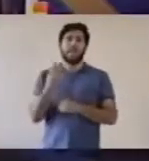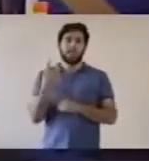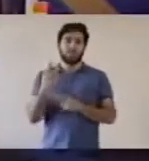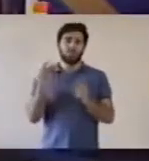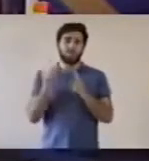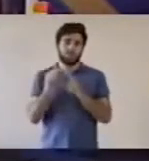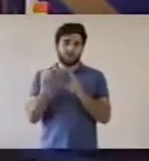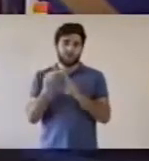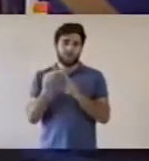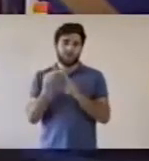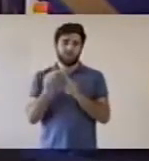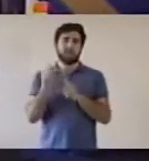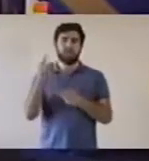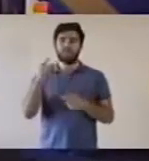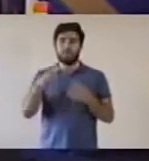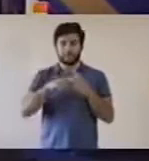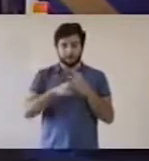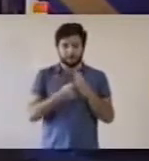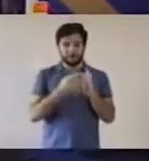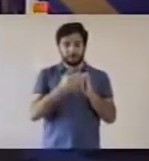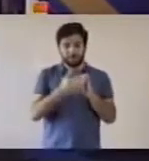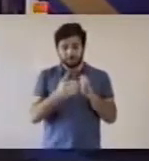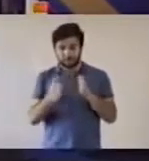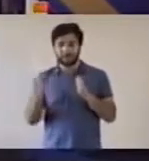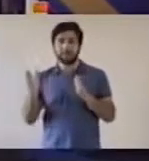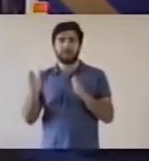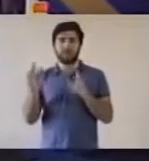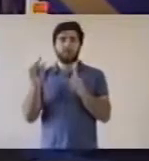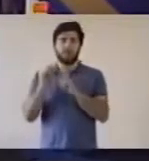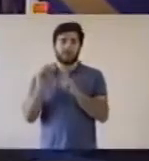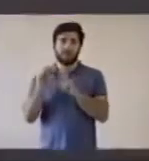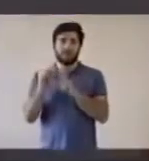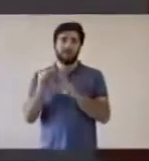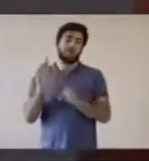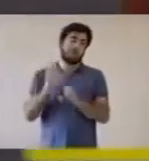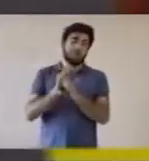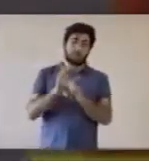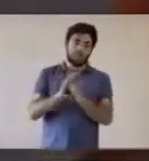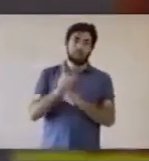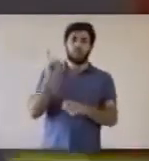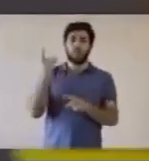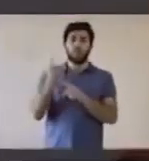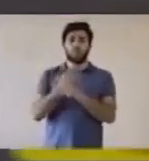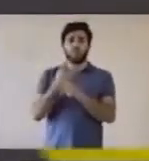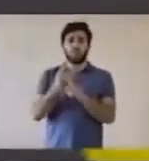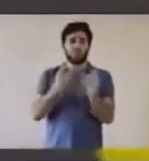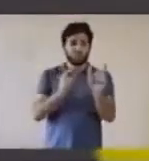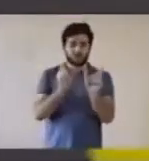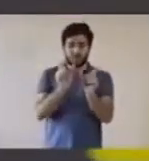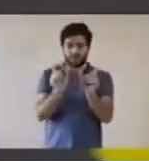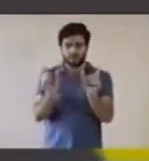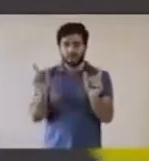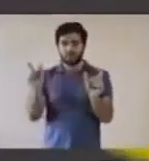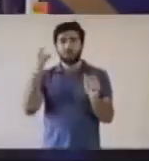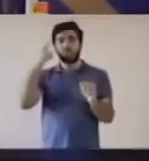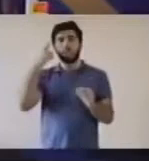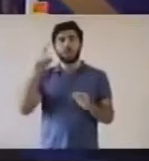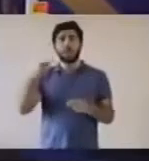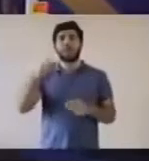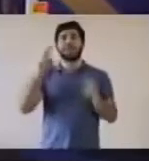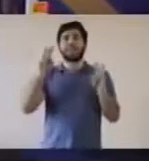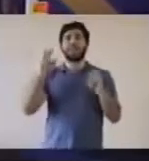dos partículas en las dos palabras van al principio de la palabra. Si yo utilizo una partícula